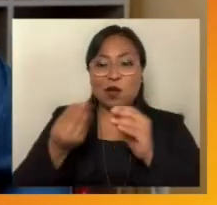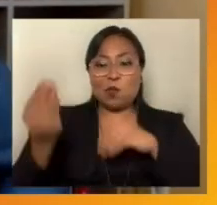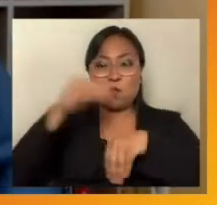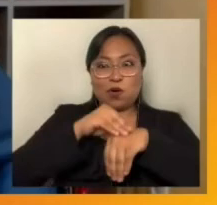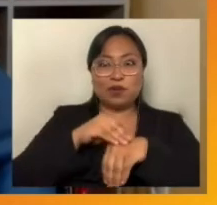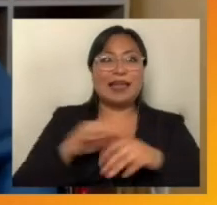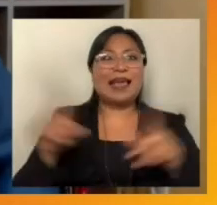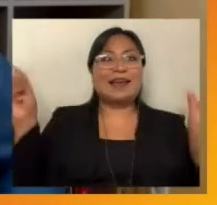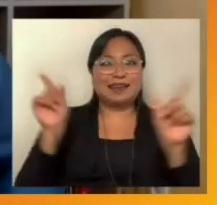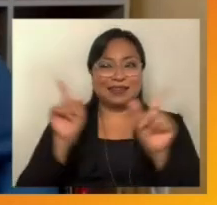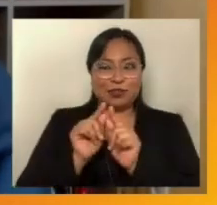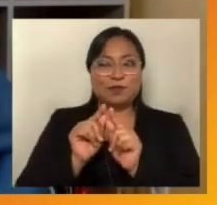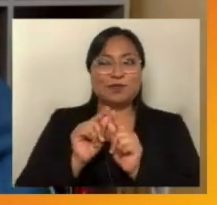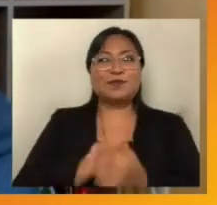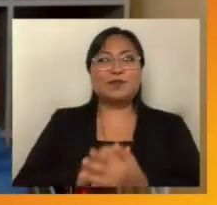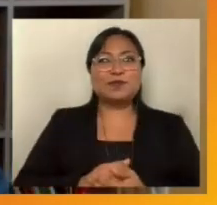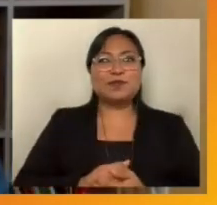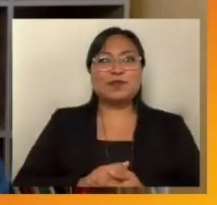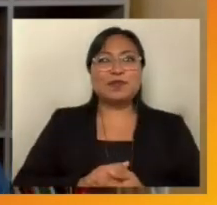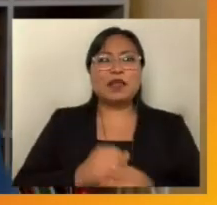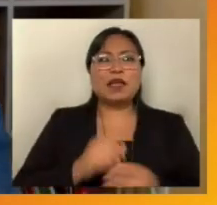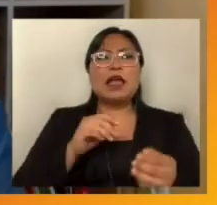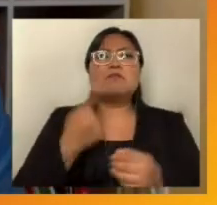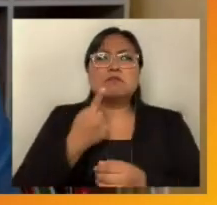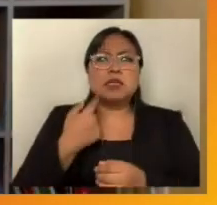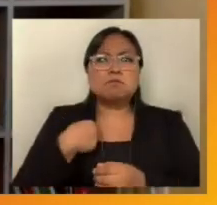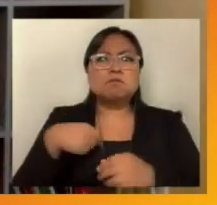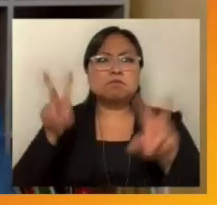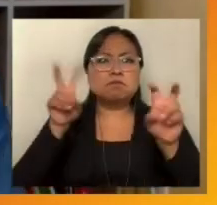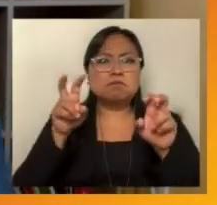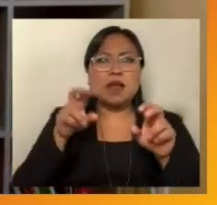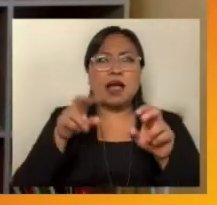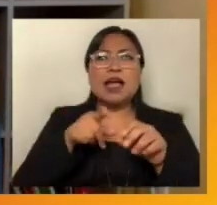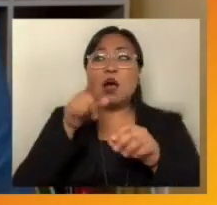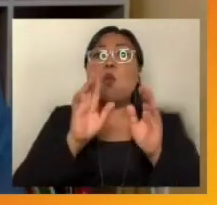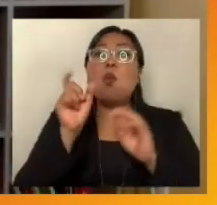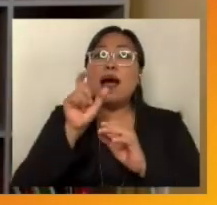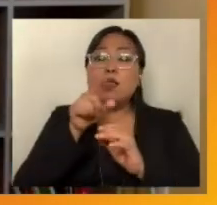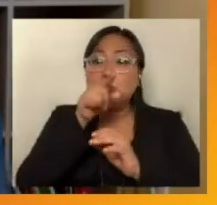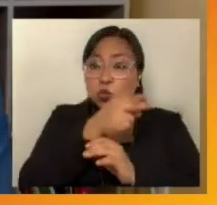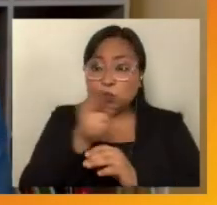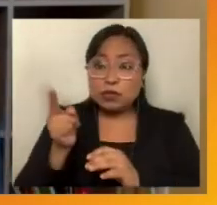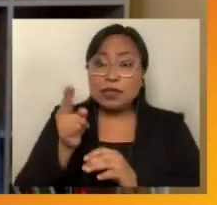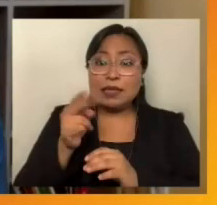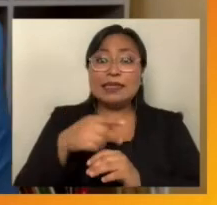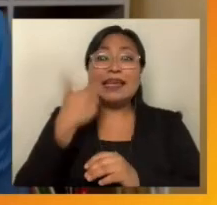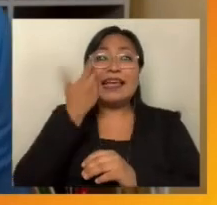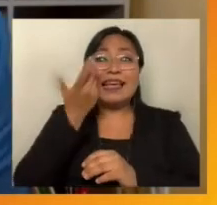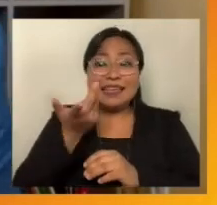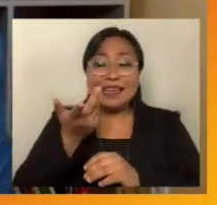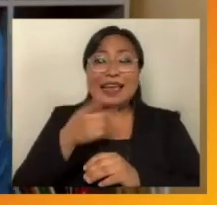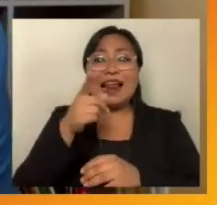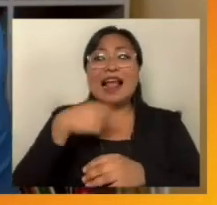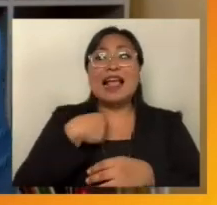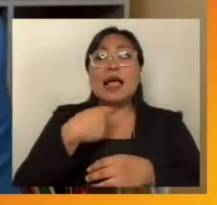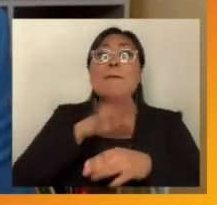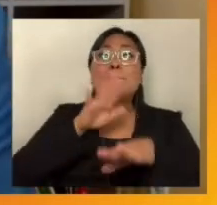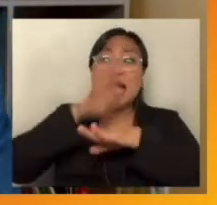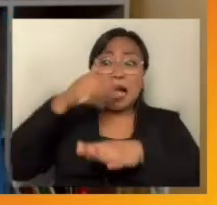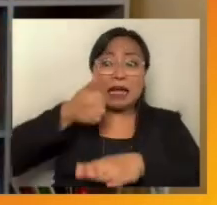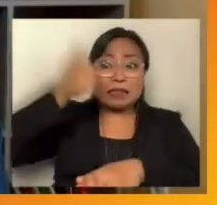Resumiendo, ¿qué es lo que estamos viendo hoy? Cuando publiques contenido, olvídate de ser viral